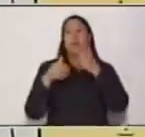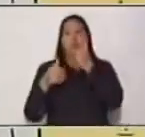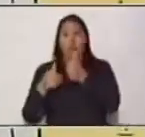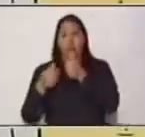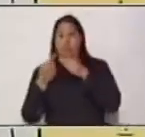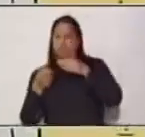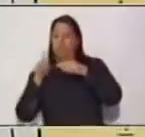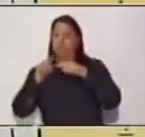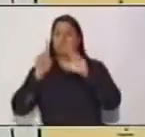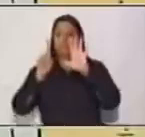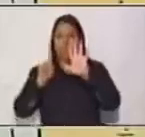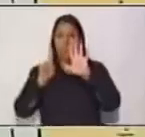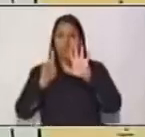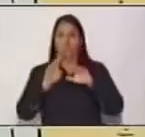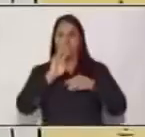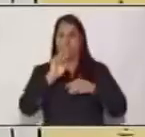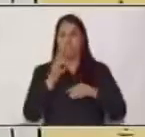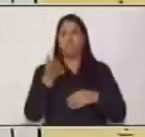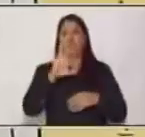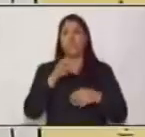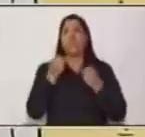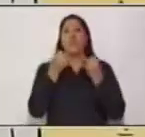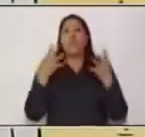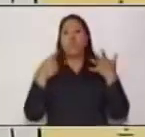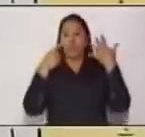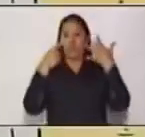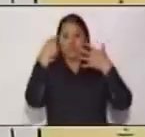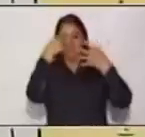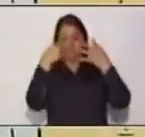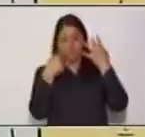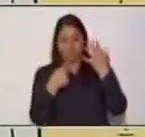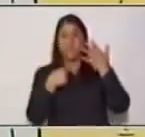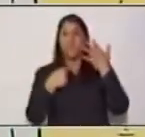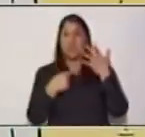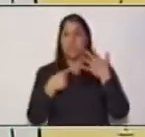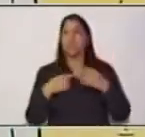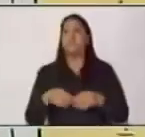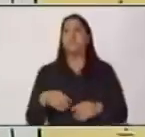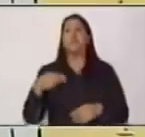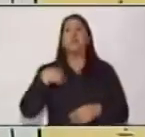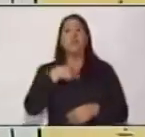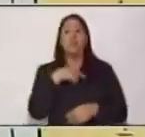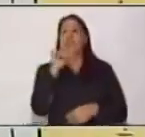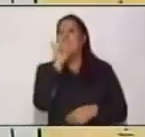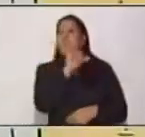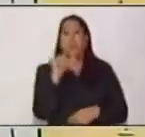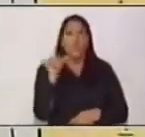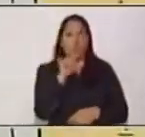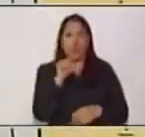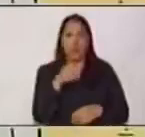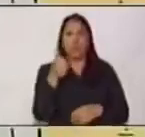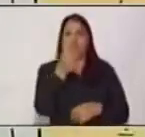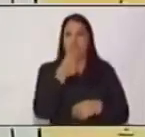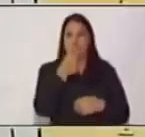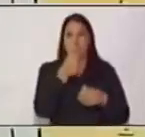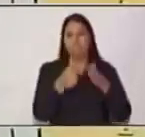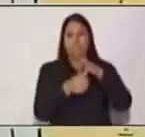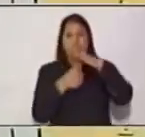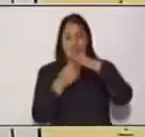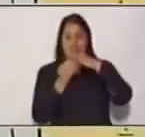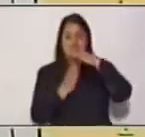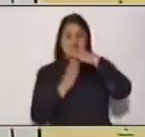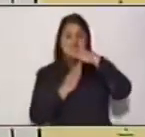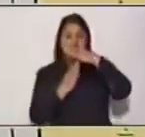inciso 6, que te pongo como ejemplo, vamos a hacer lo mismo. Copiamos la base, multiplicamos